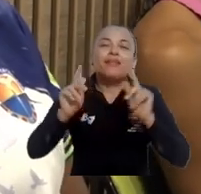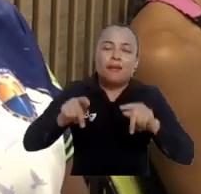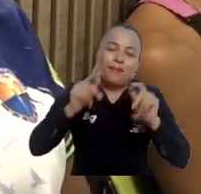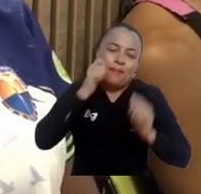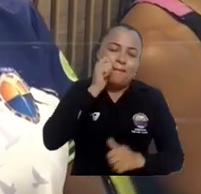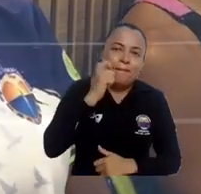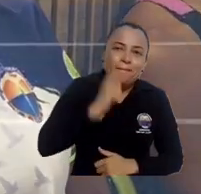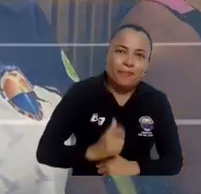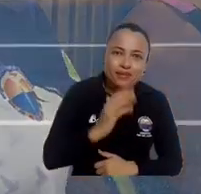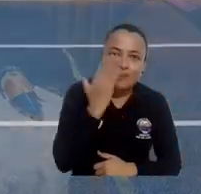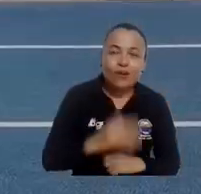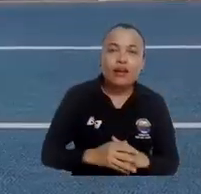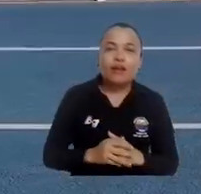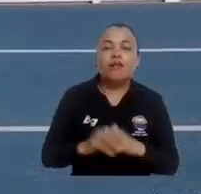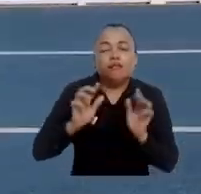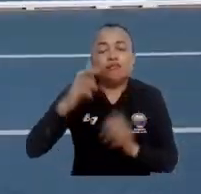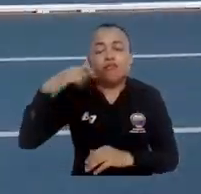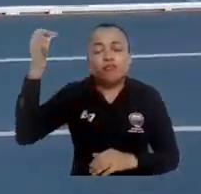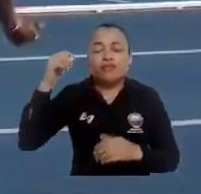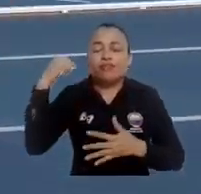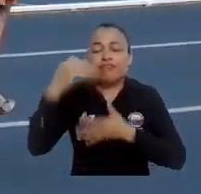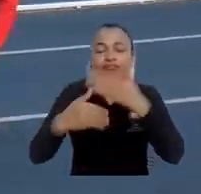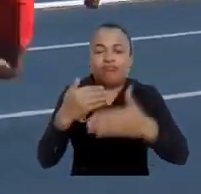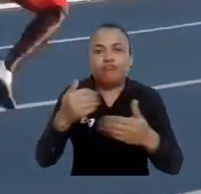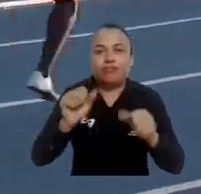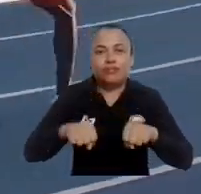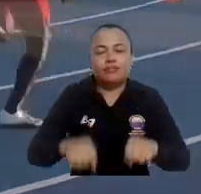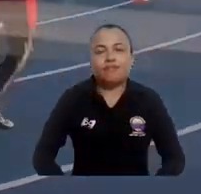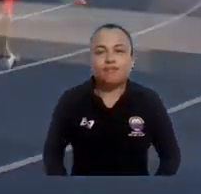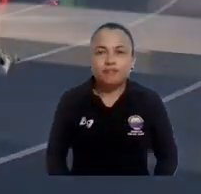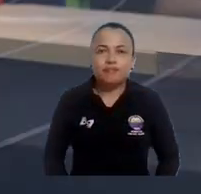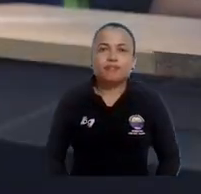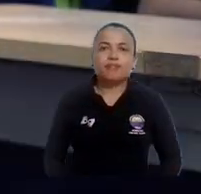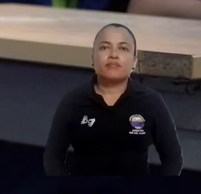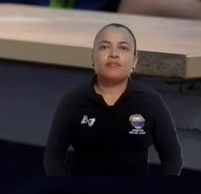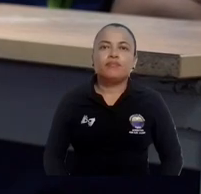entonces uno siempre quiere crecer como a nivel profesional también, claro.